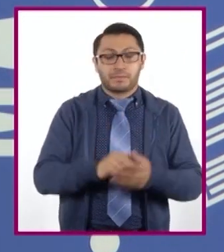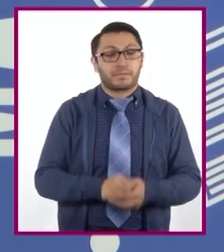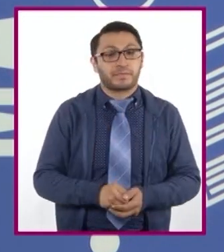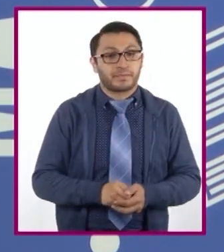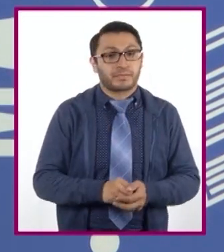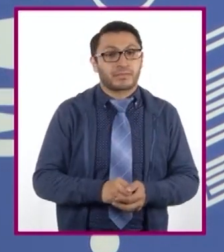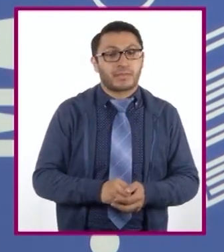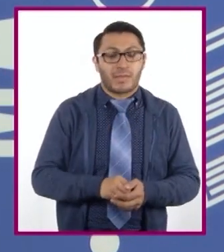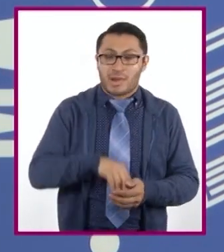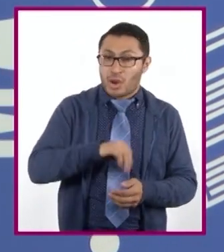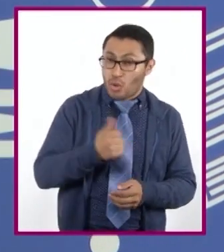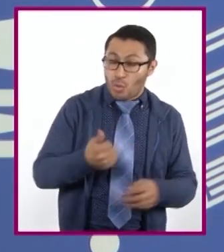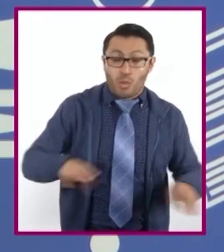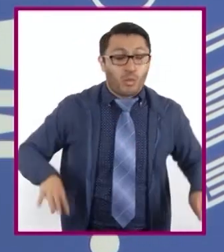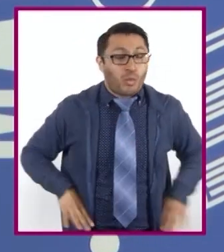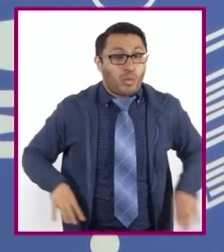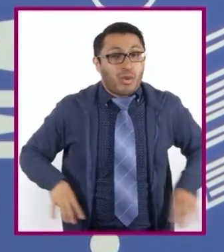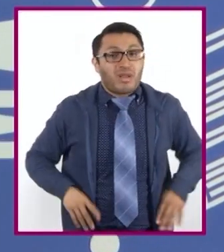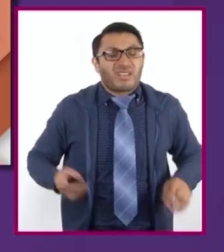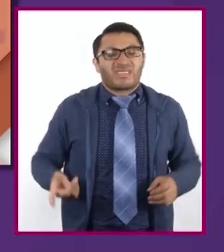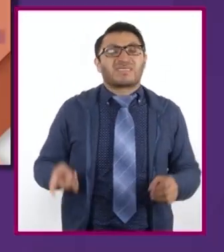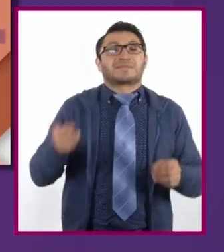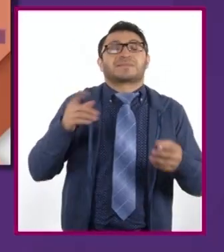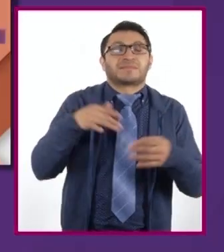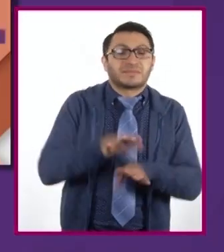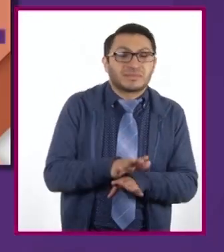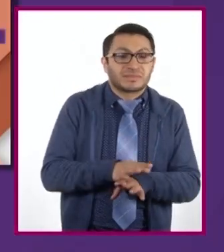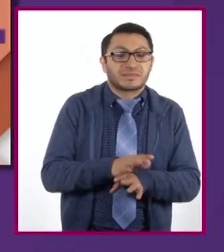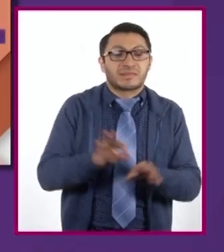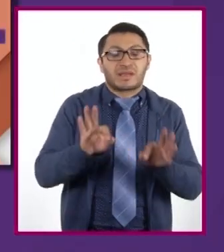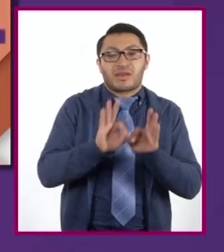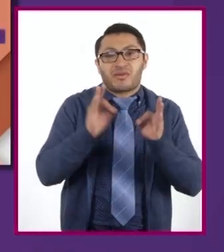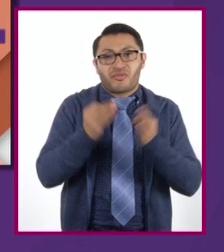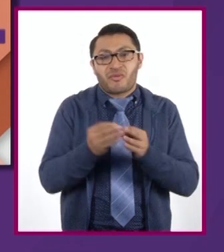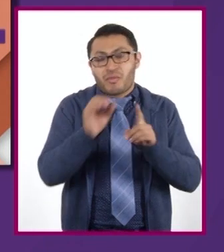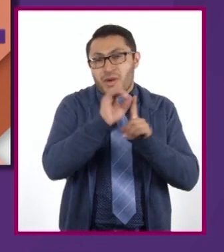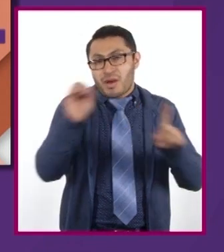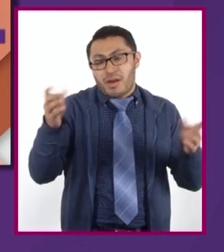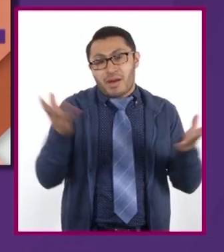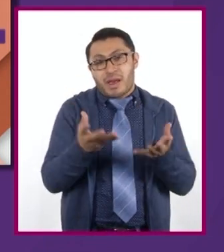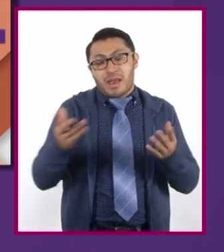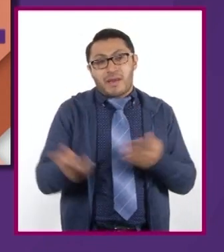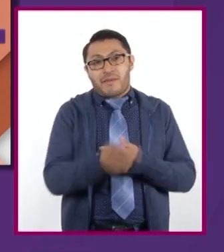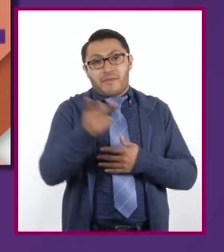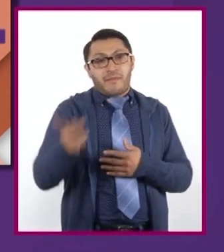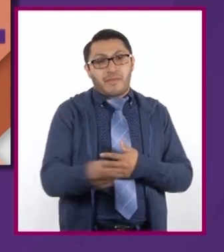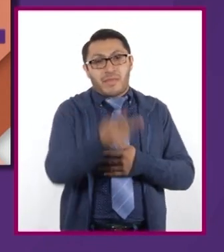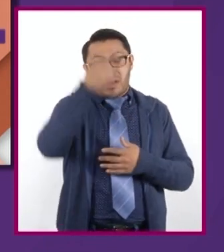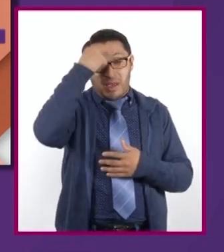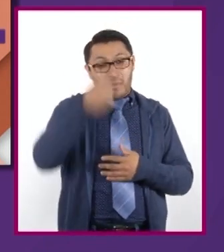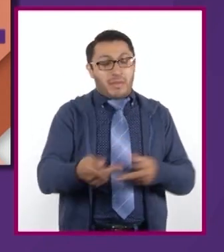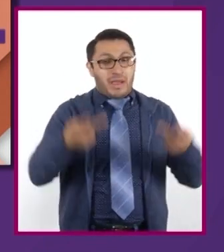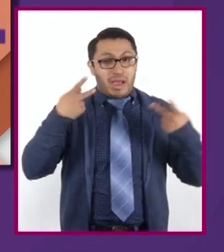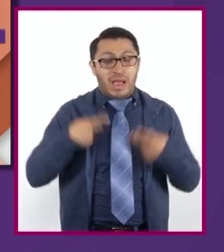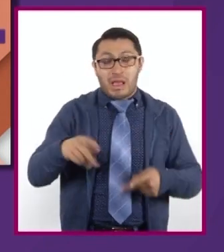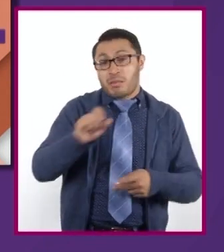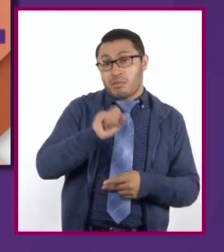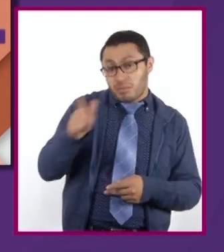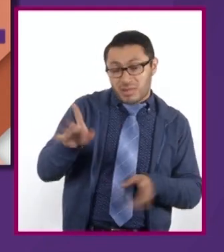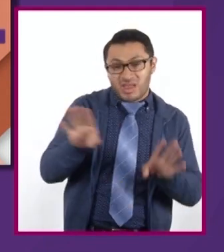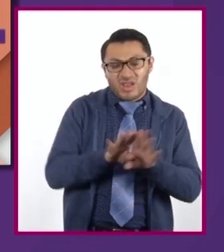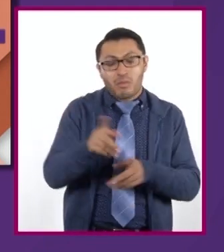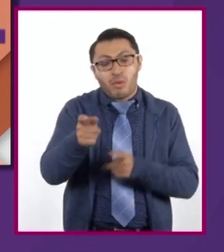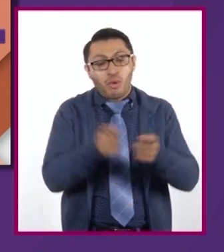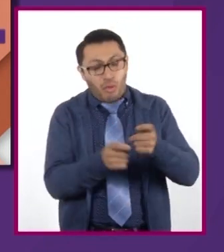La siguiente característica tiene que ver con formulación de preguntas para los panelistas. Para conducir el diálogo con